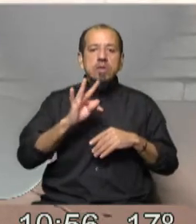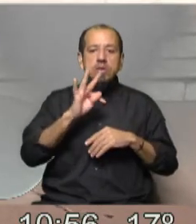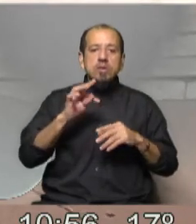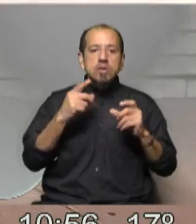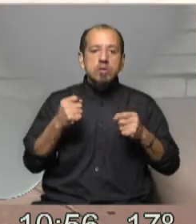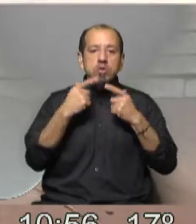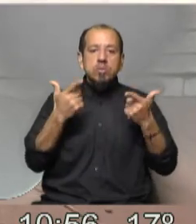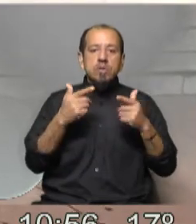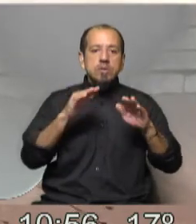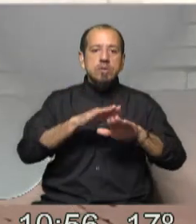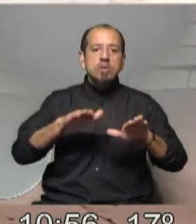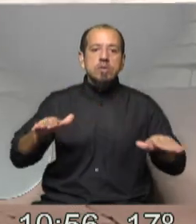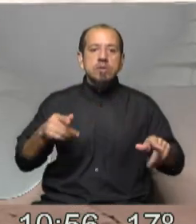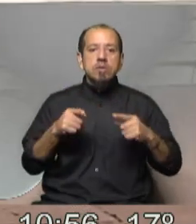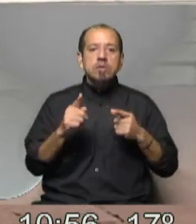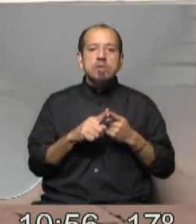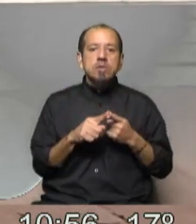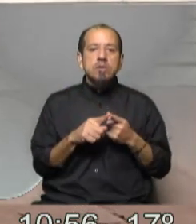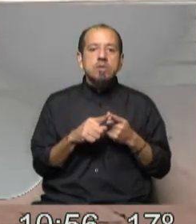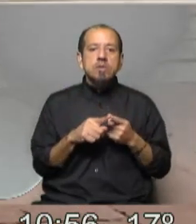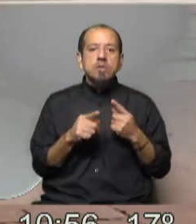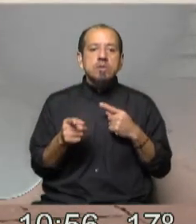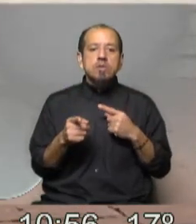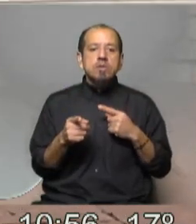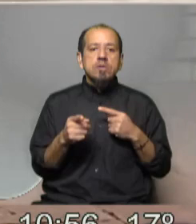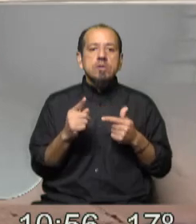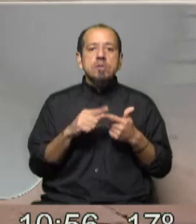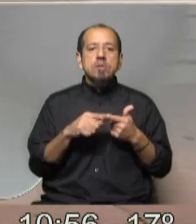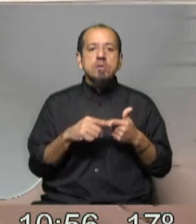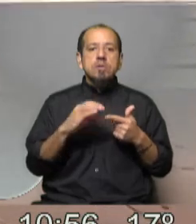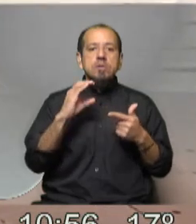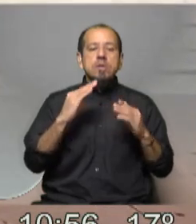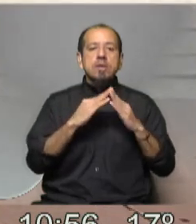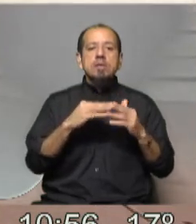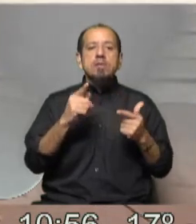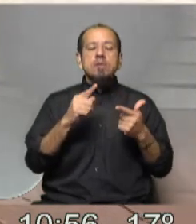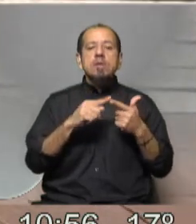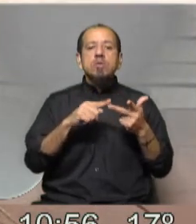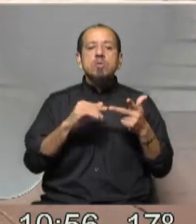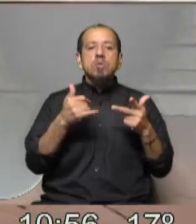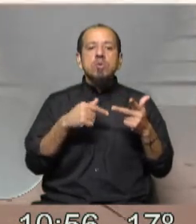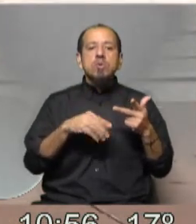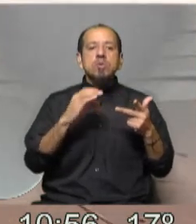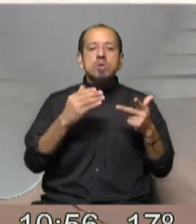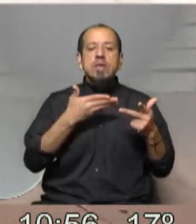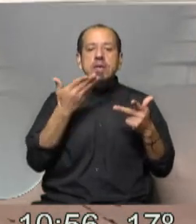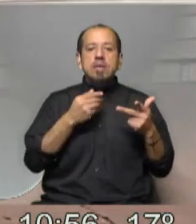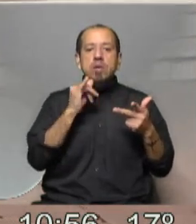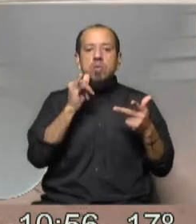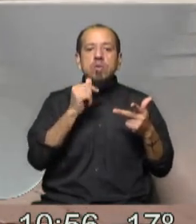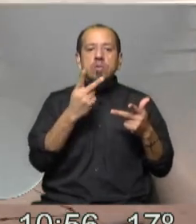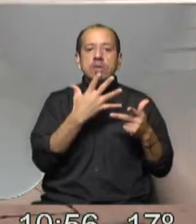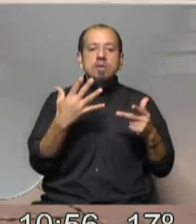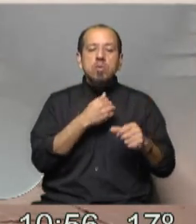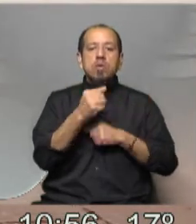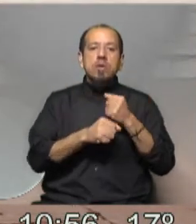para los niños y niñas de nuestro país. Bambolbú se va a presentar aquí, la Casa de Villa Azul, y también Canta Cuentos, que celebra sus 25